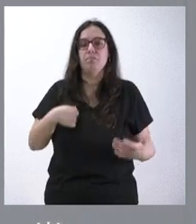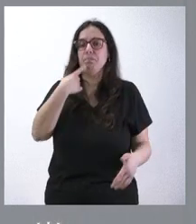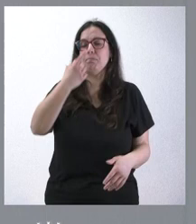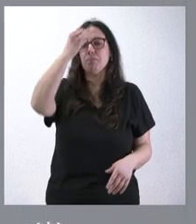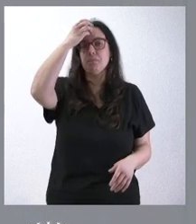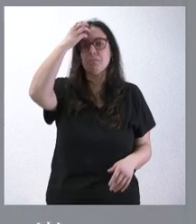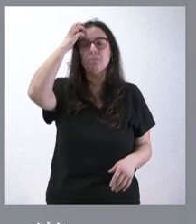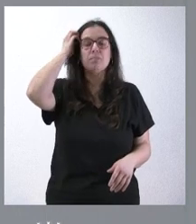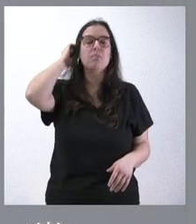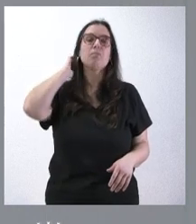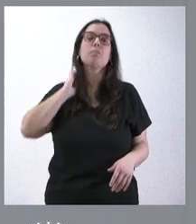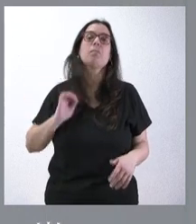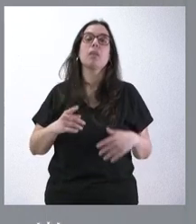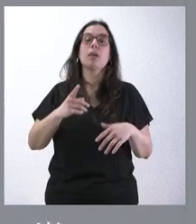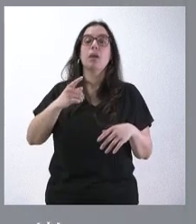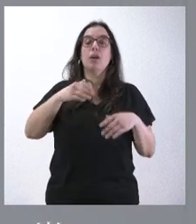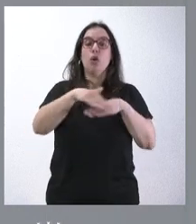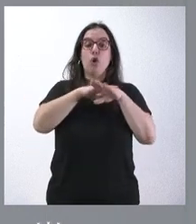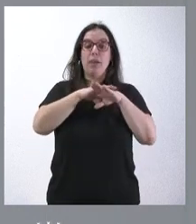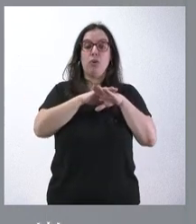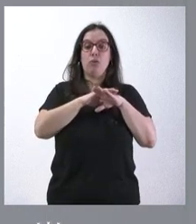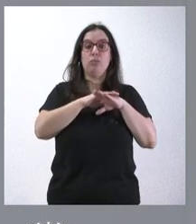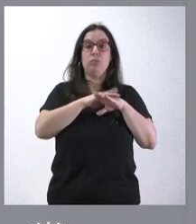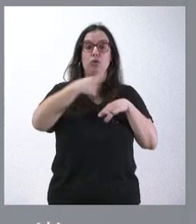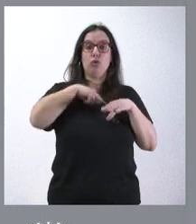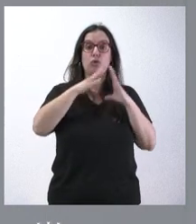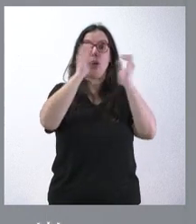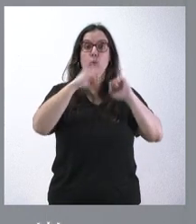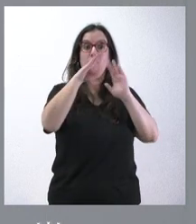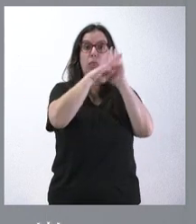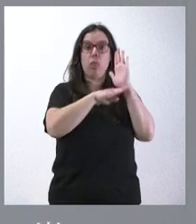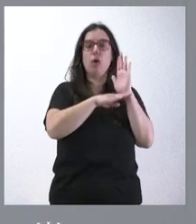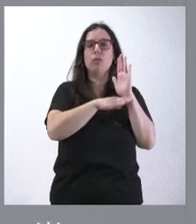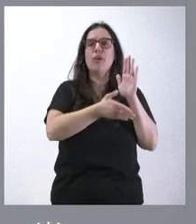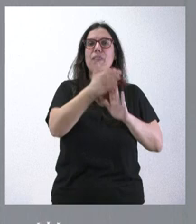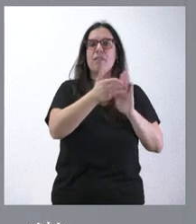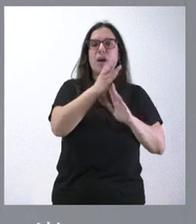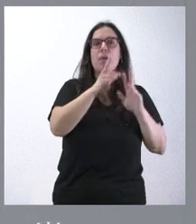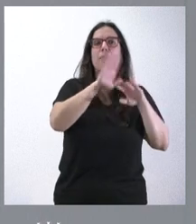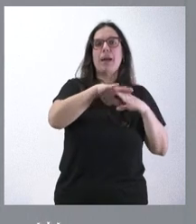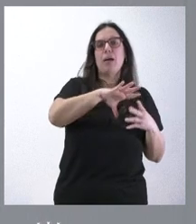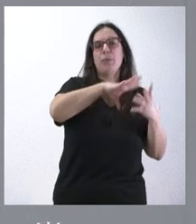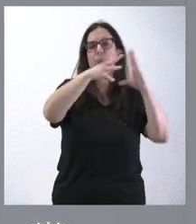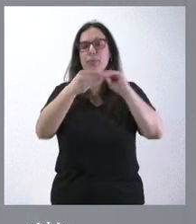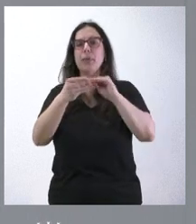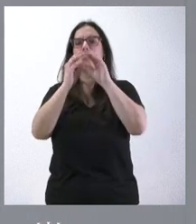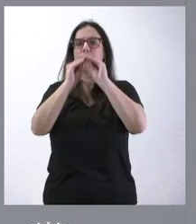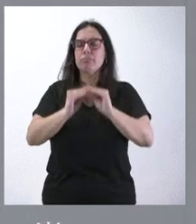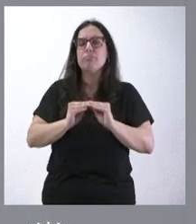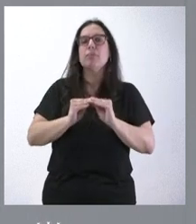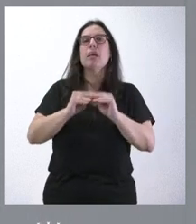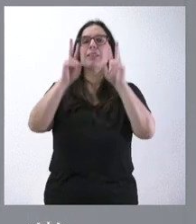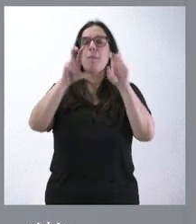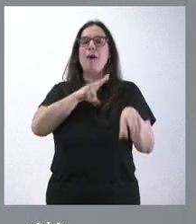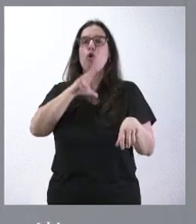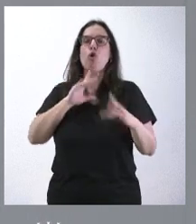eh nuestro acuerdo de gobierno avanza hacia una normativa en materia de Concordia que se está elaborando en este momento y cuando esté elaborada